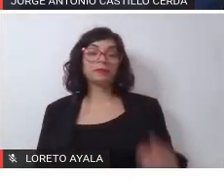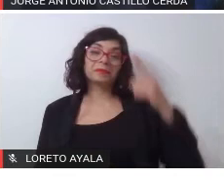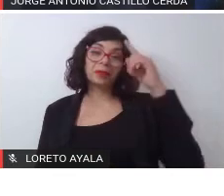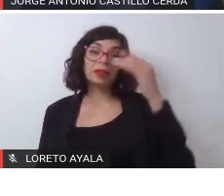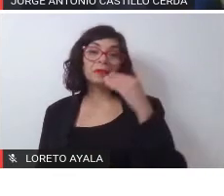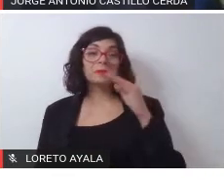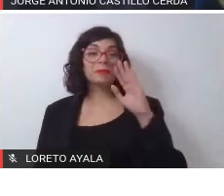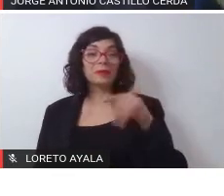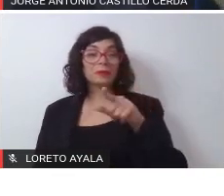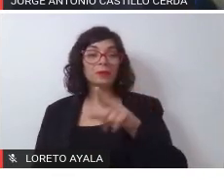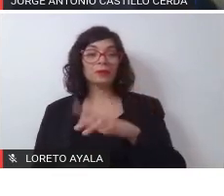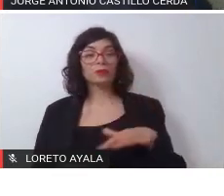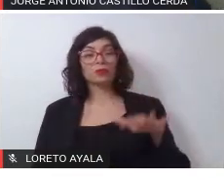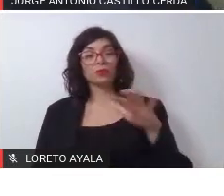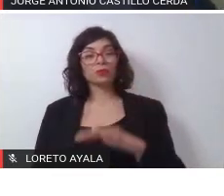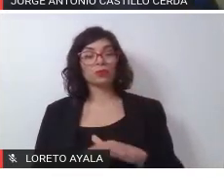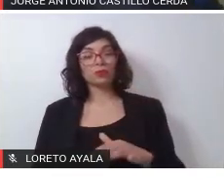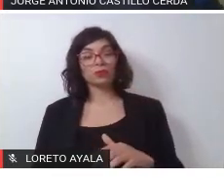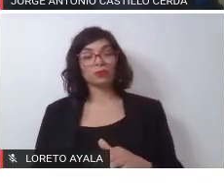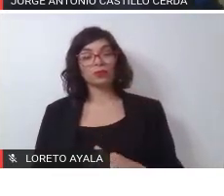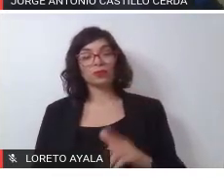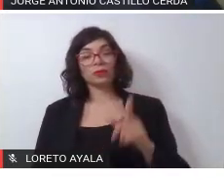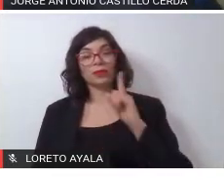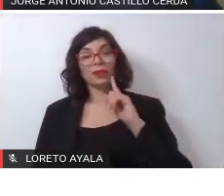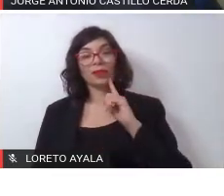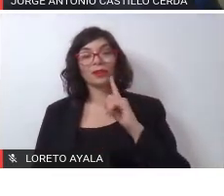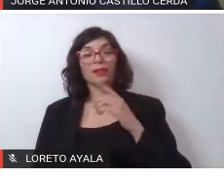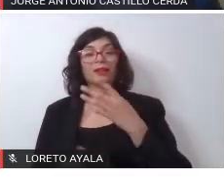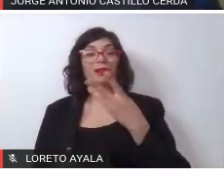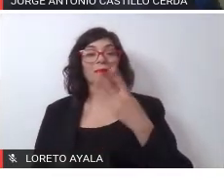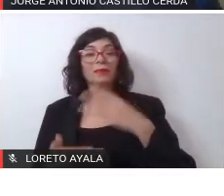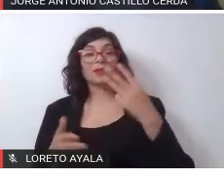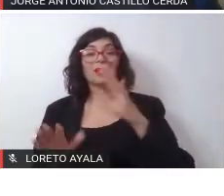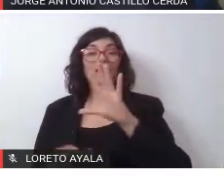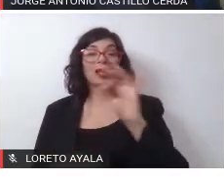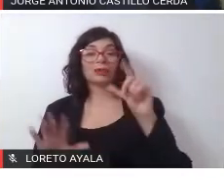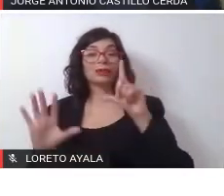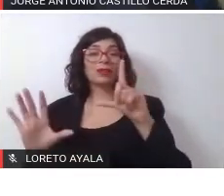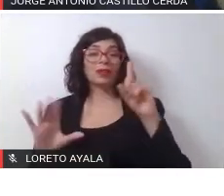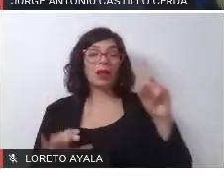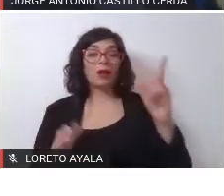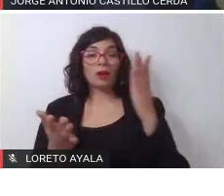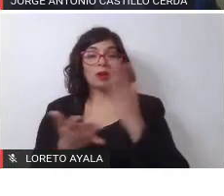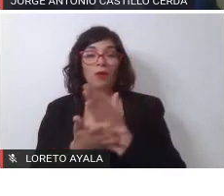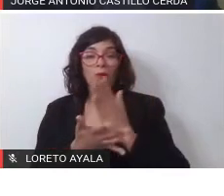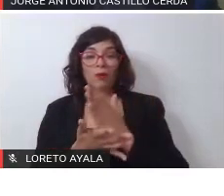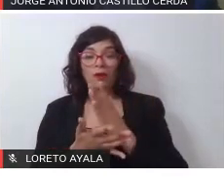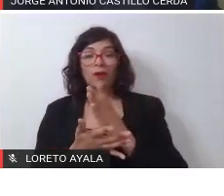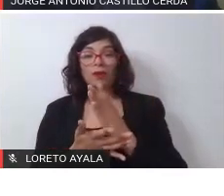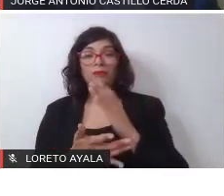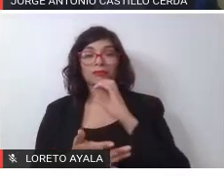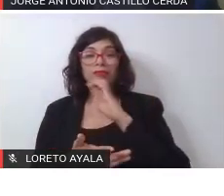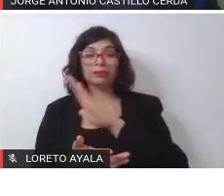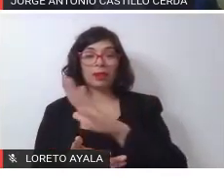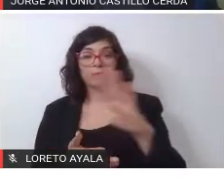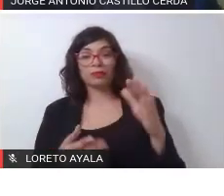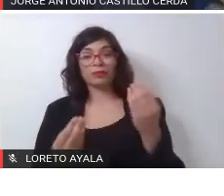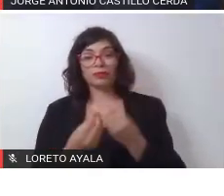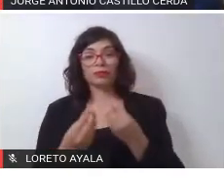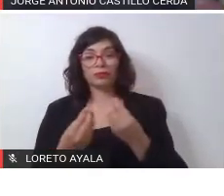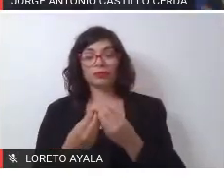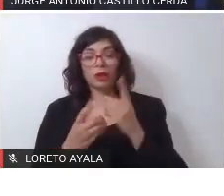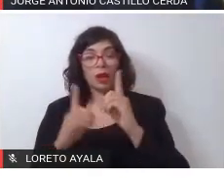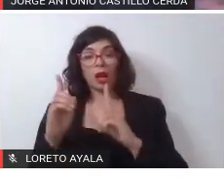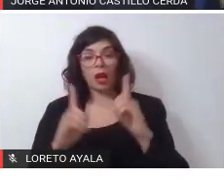mundo rural tenemos 3.463 escuelas básicas rurales, algunas de ellas con mucha matrícula,